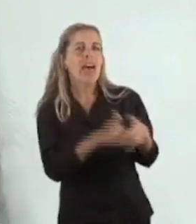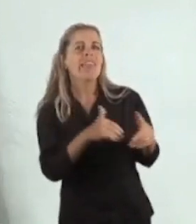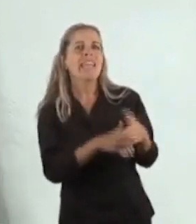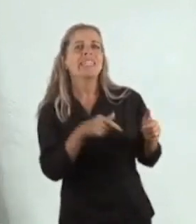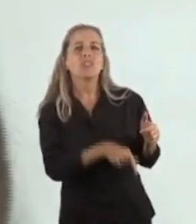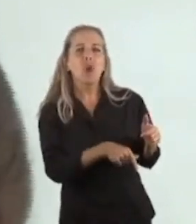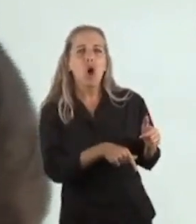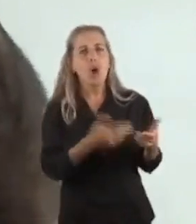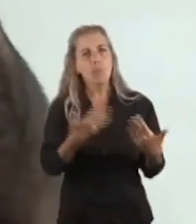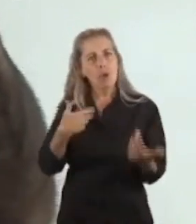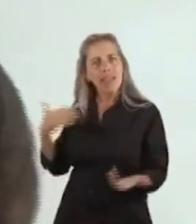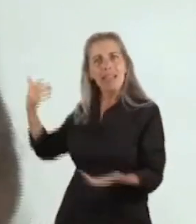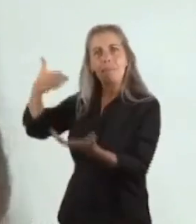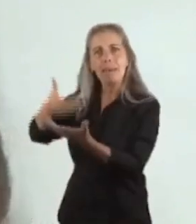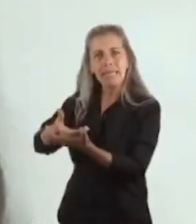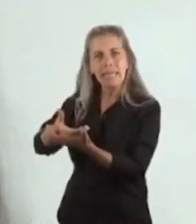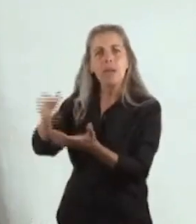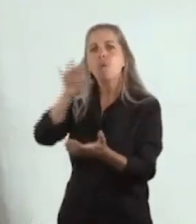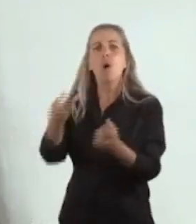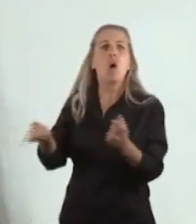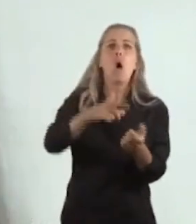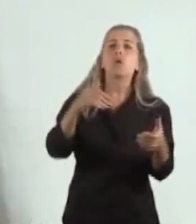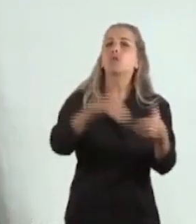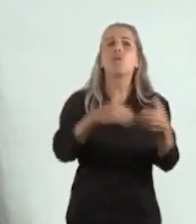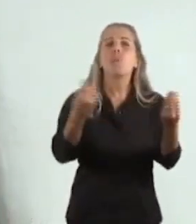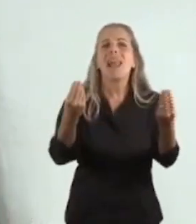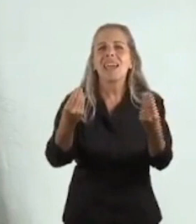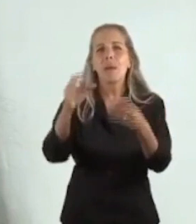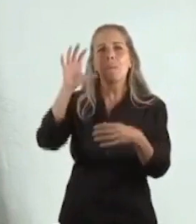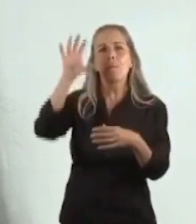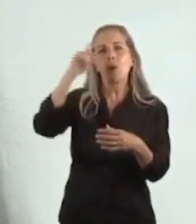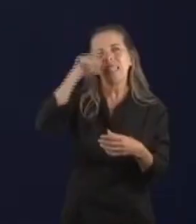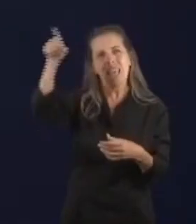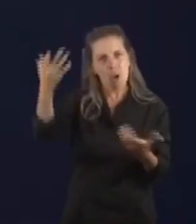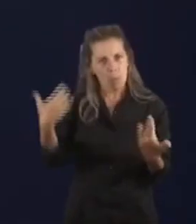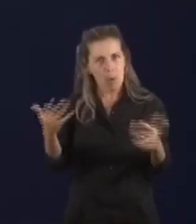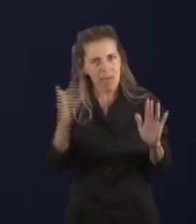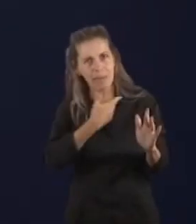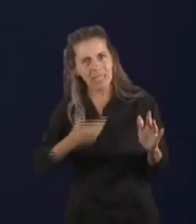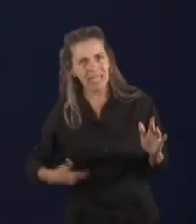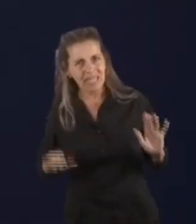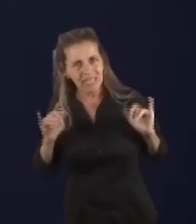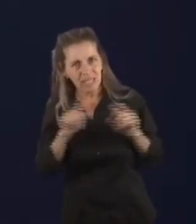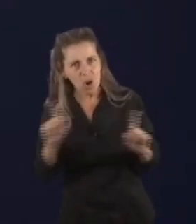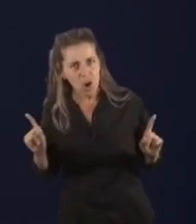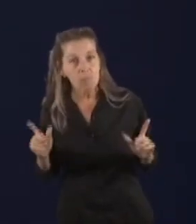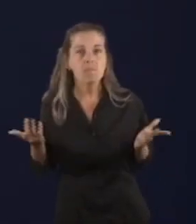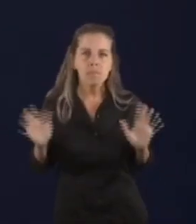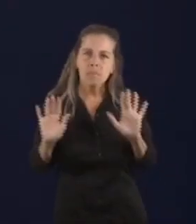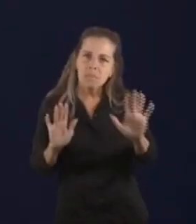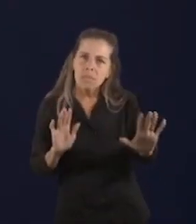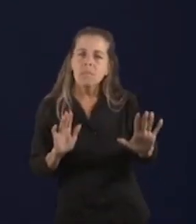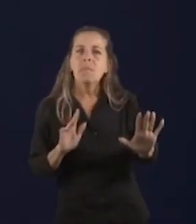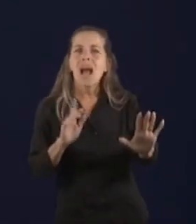carnaval y si es así es para otro fondo para otras utilidades o o cuál es el tema Bueno no